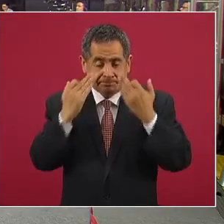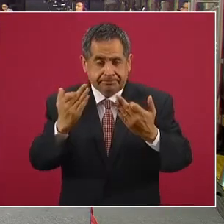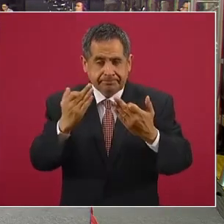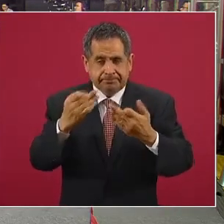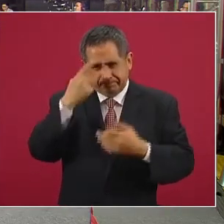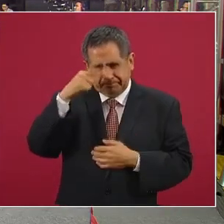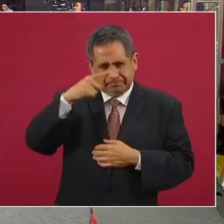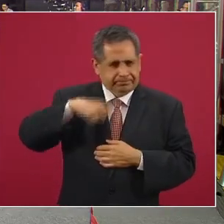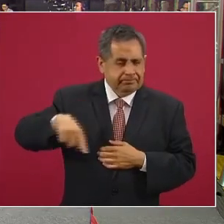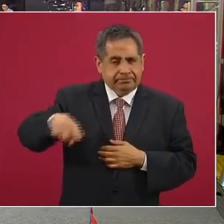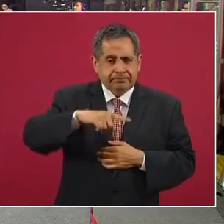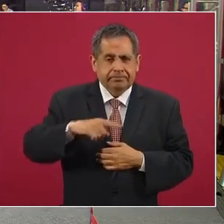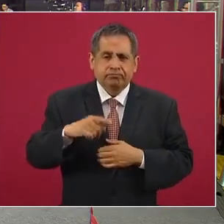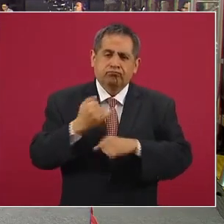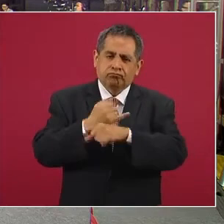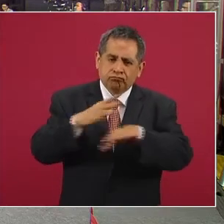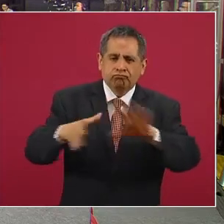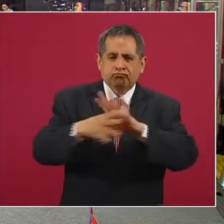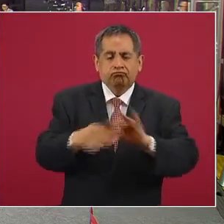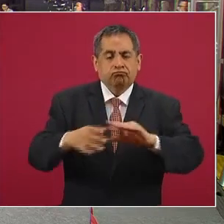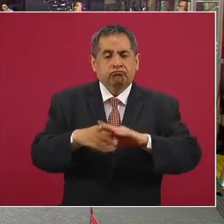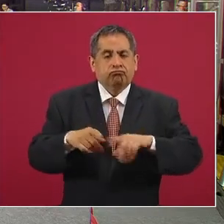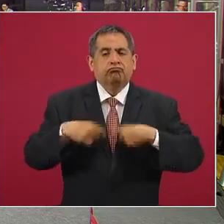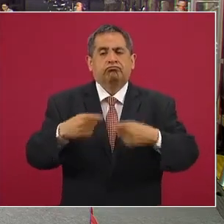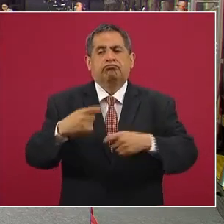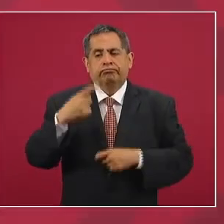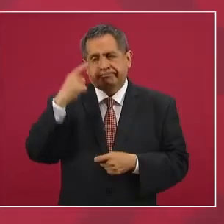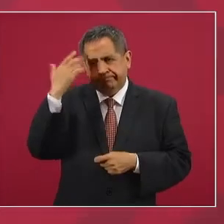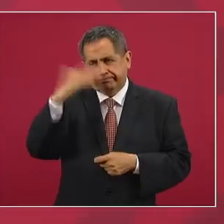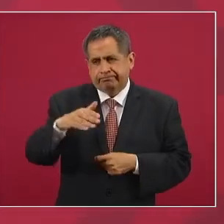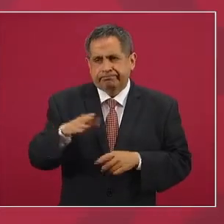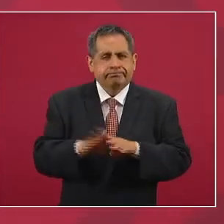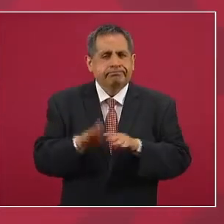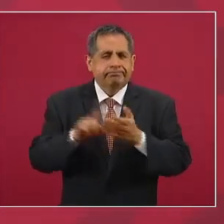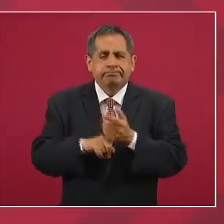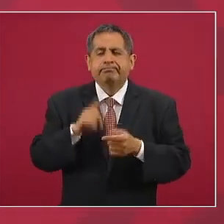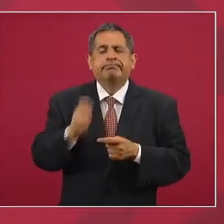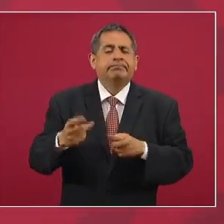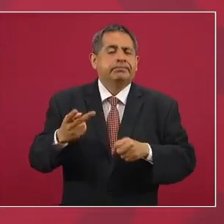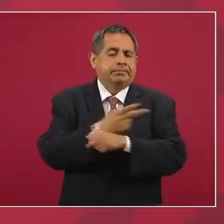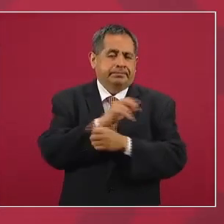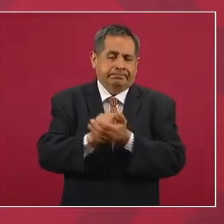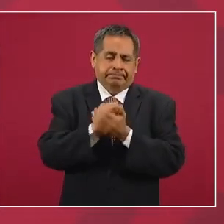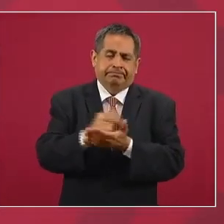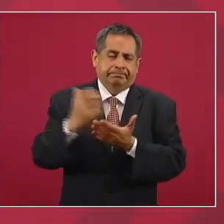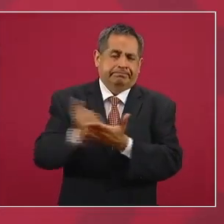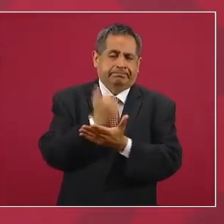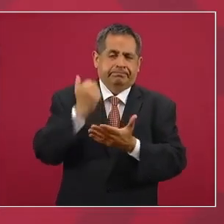entregar los premios y hacer un informe sobre la rifa del avión.